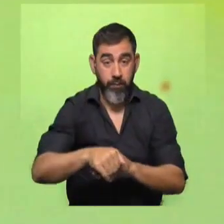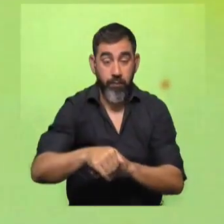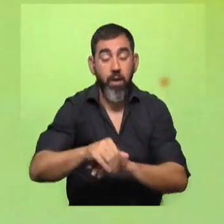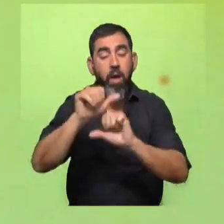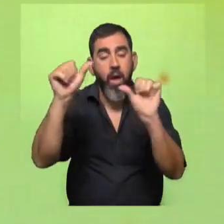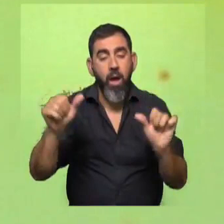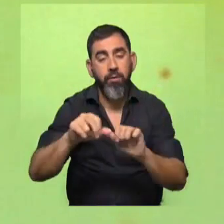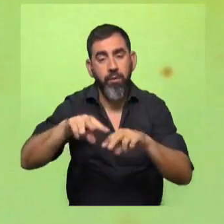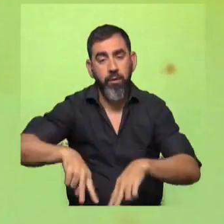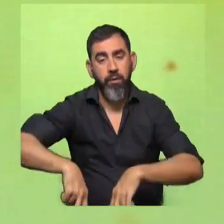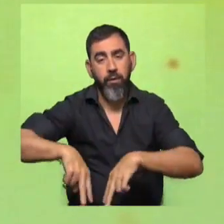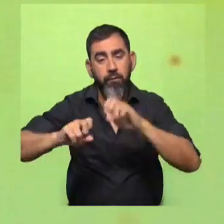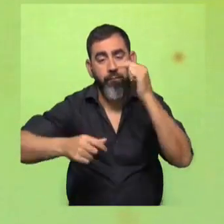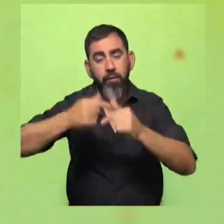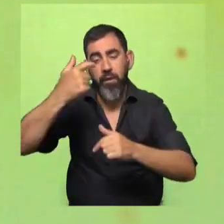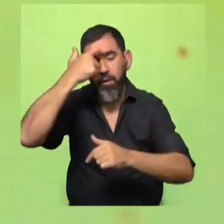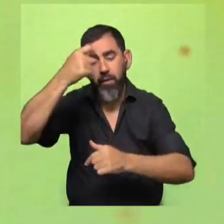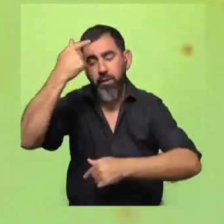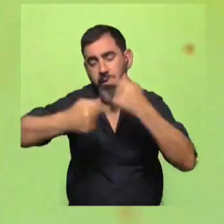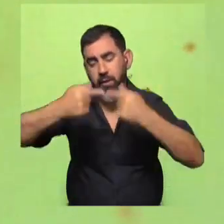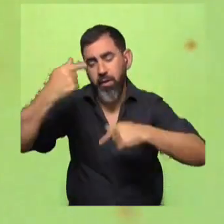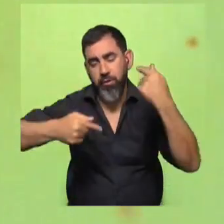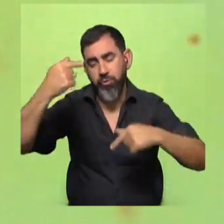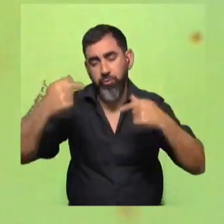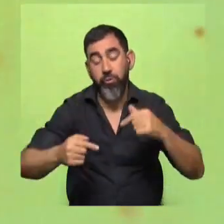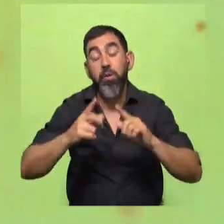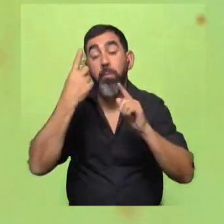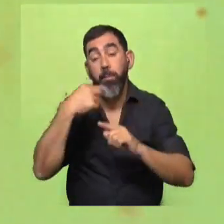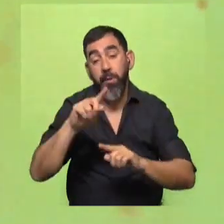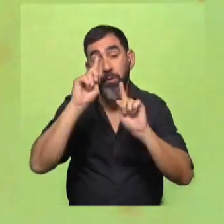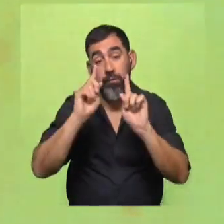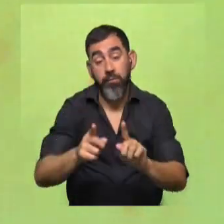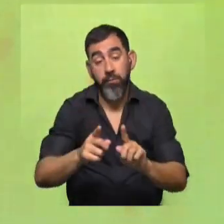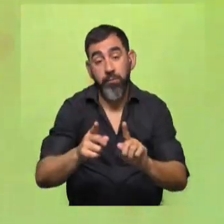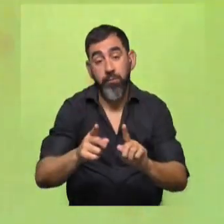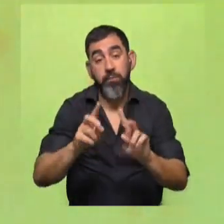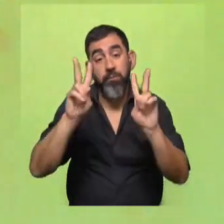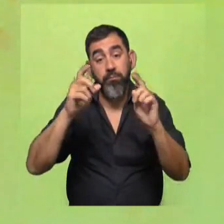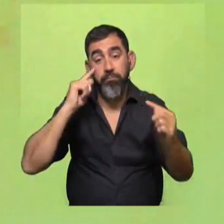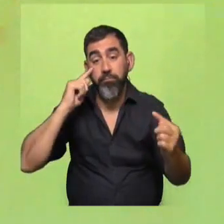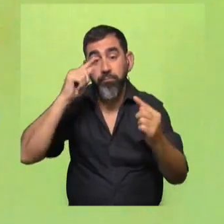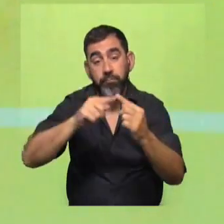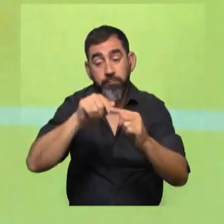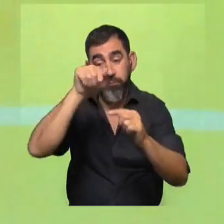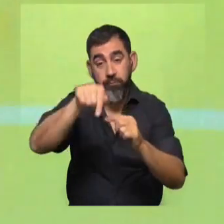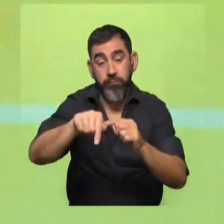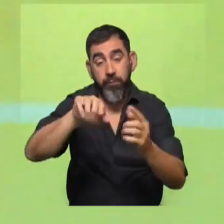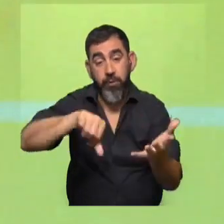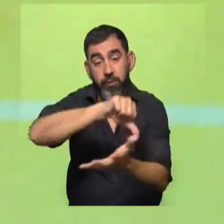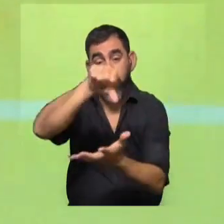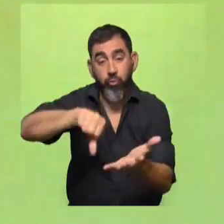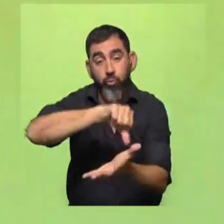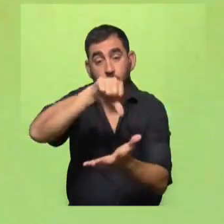hacen investigaciones científicas de todo tipo, pero teniendo en cuenta que el punto focal del CENUR está en las ciudades de